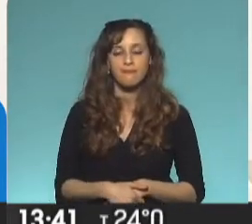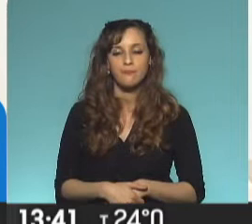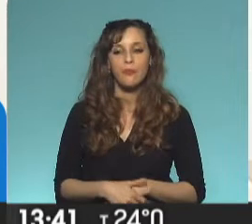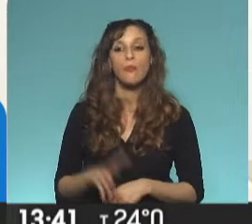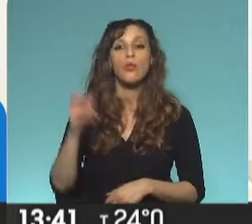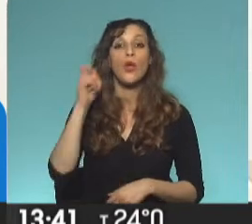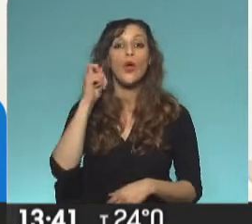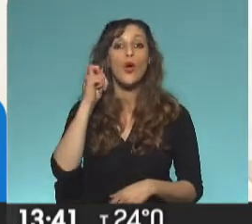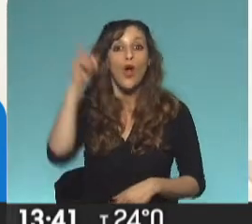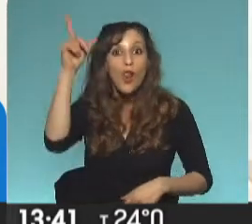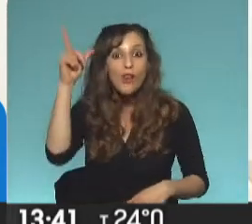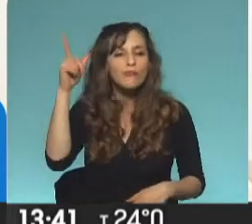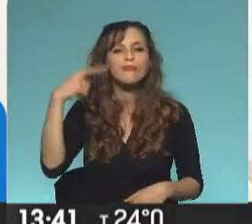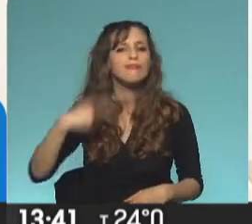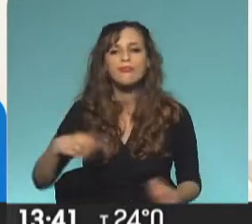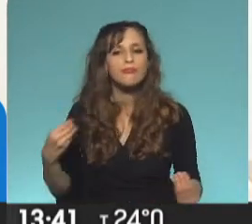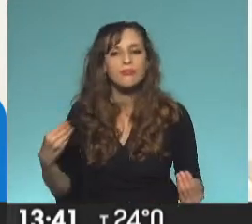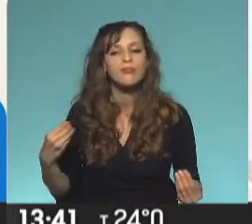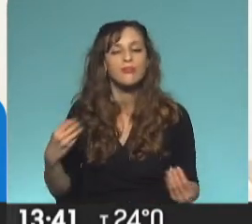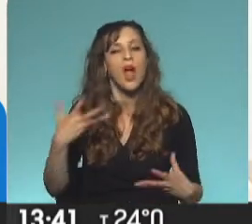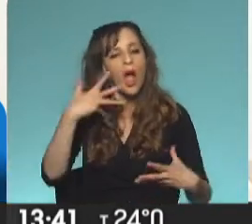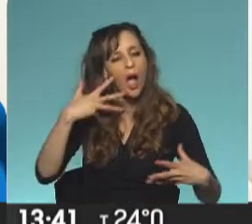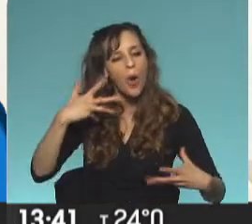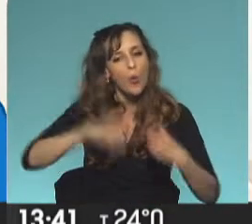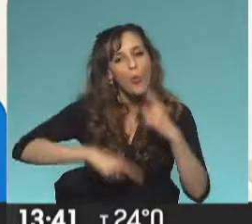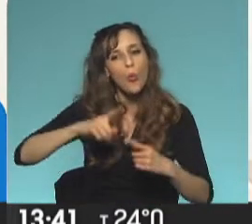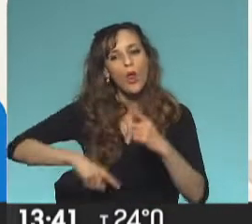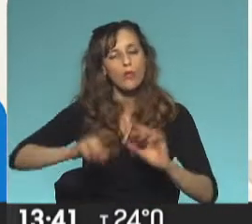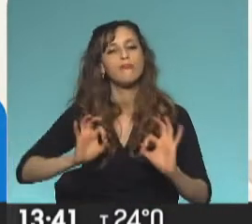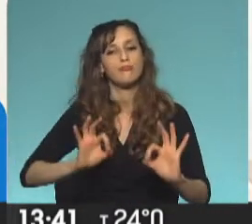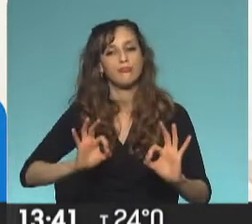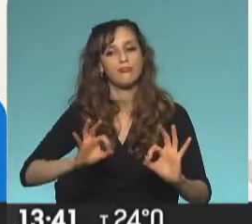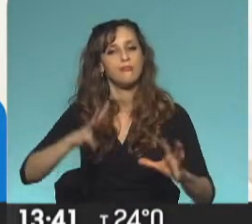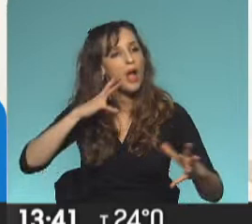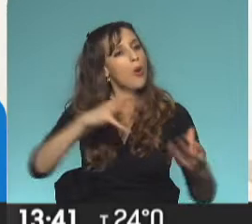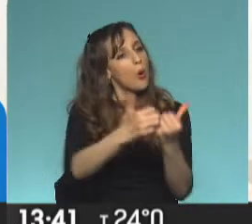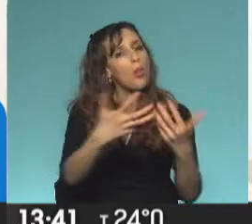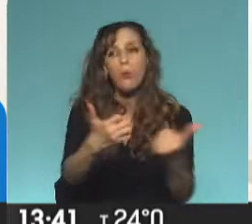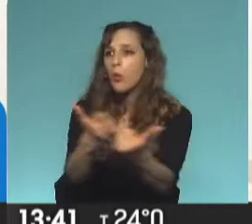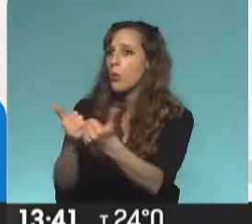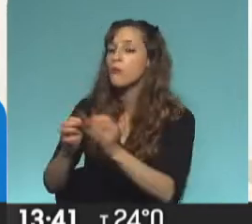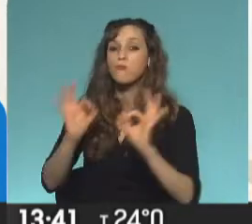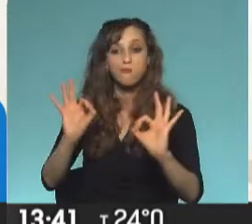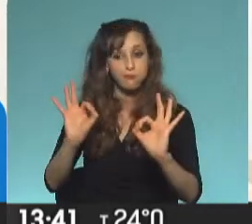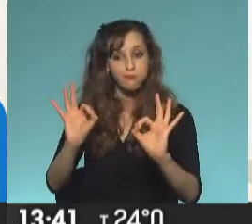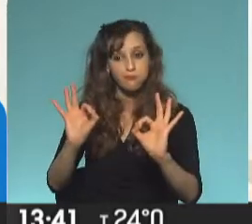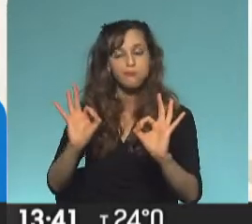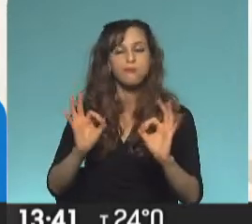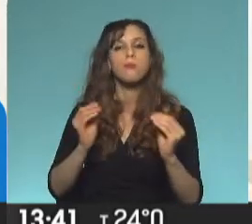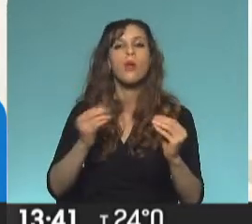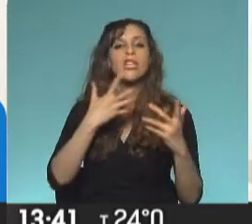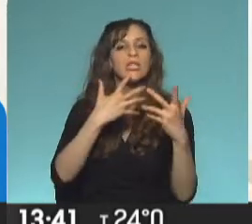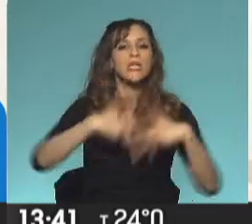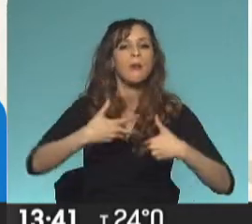a partir de ese momento llegar a una serie de consensos que implican muchísimas acciones desde ampliar el sistema sanitario